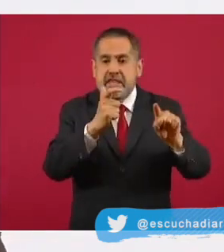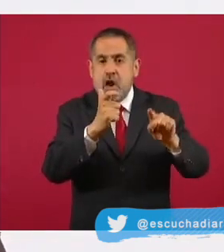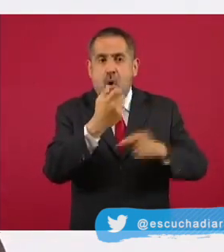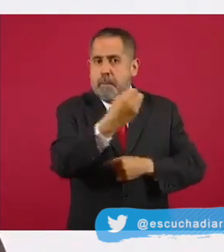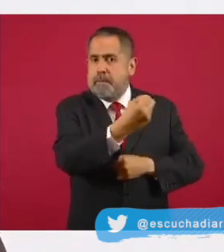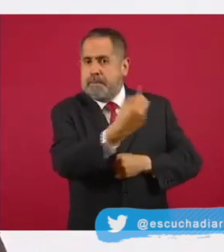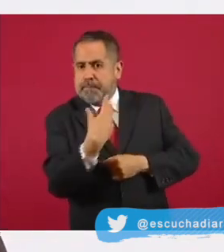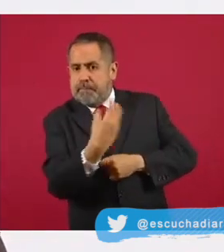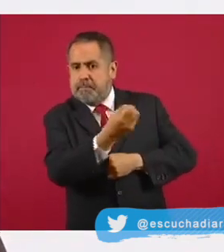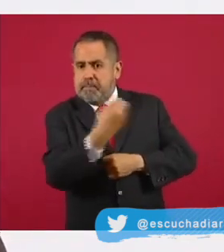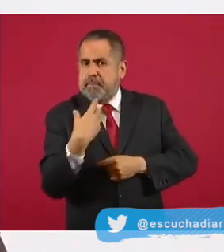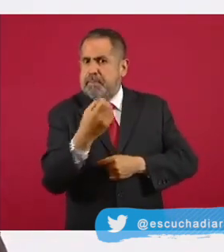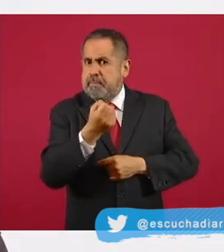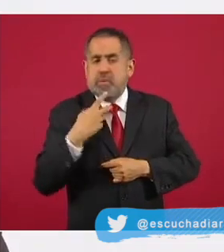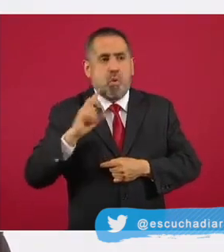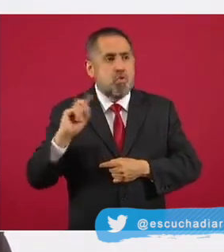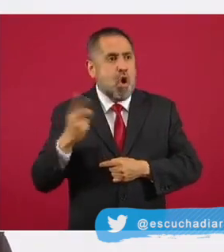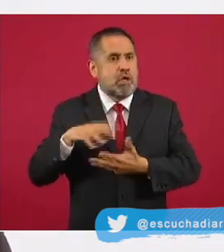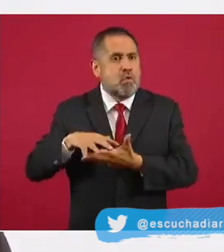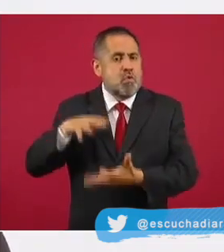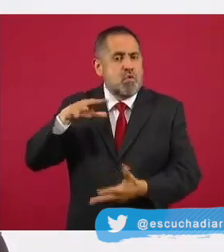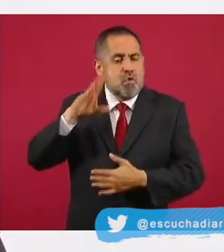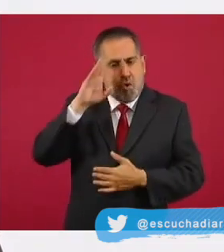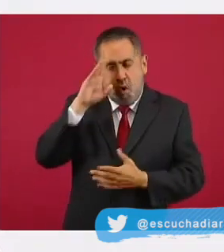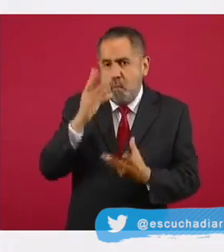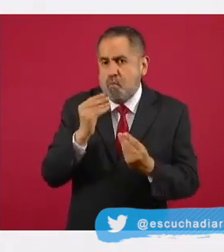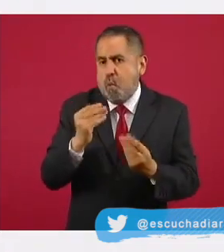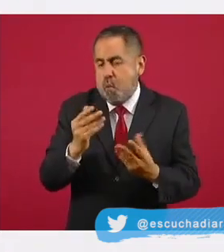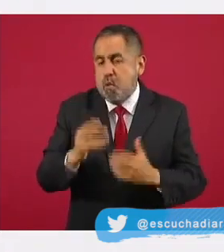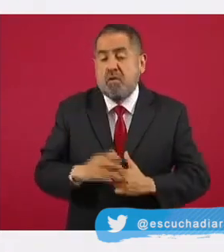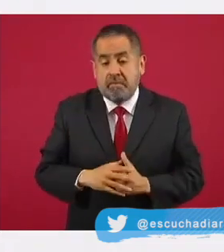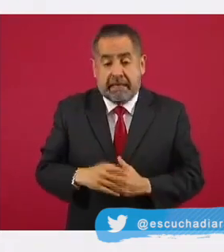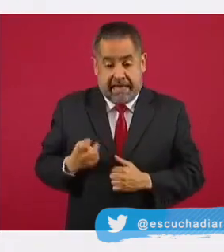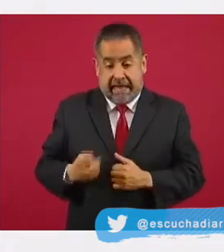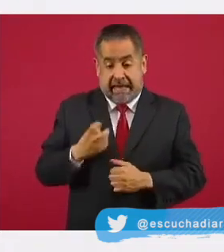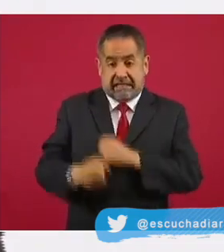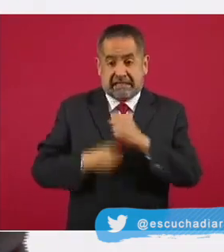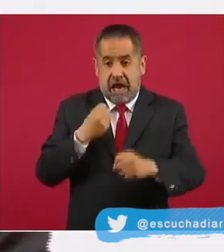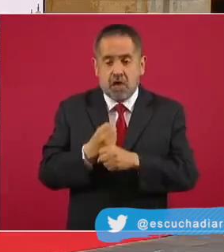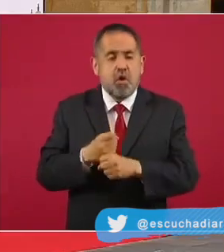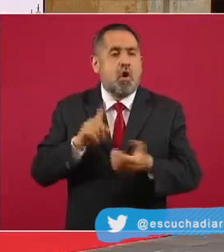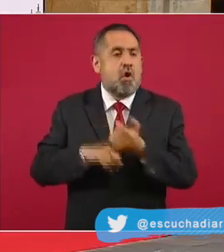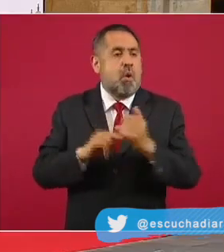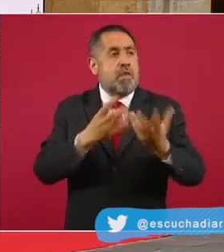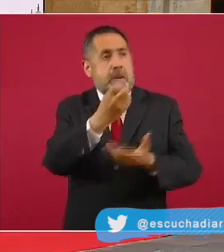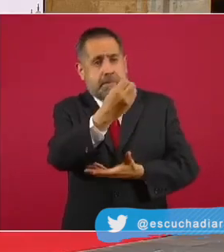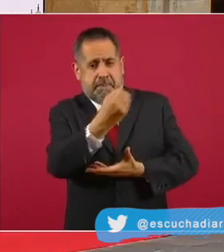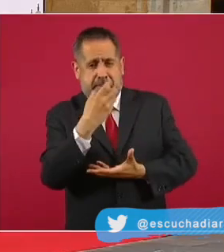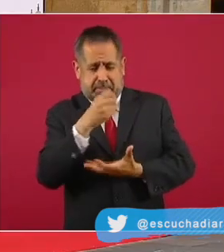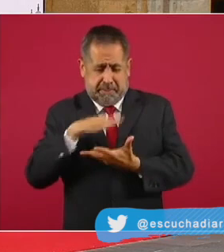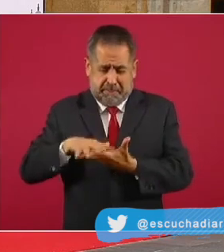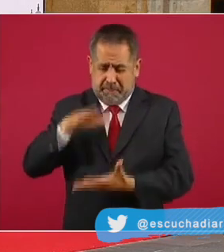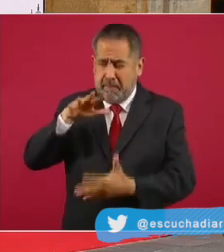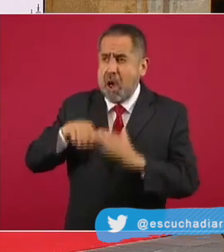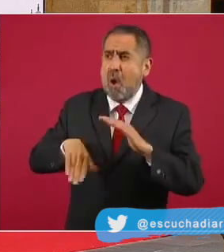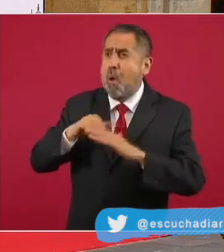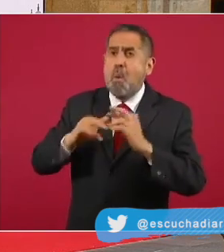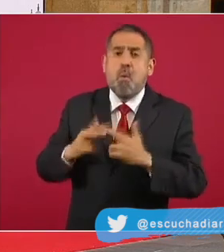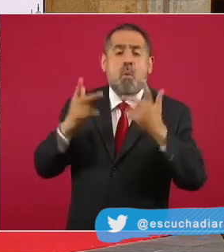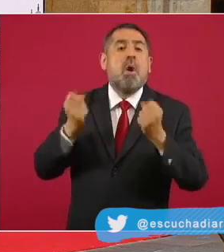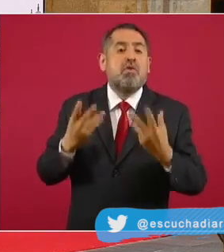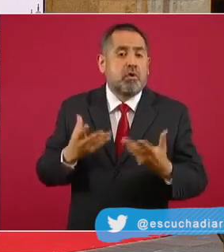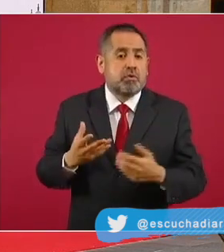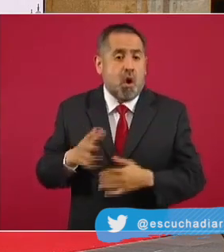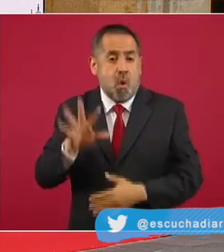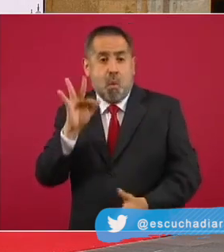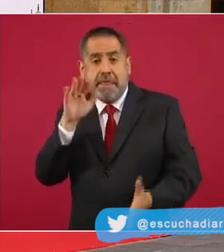año, a pesar de la pandemia, esos envíos de dinero llegarán a la suma récord de